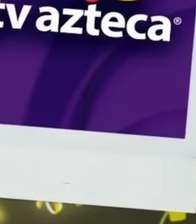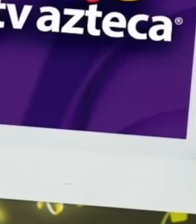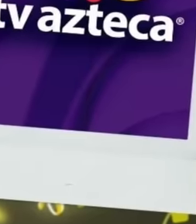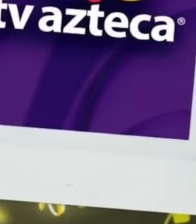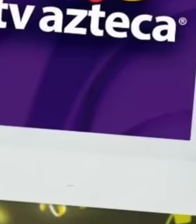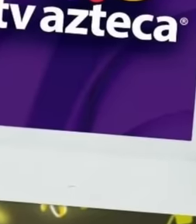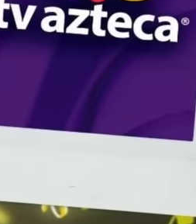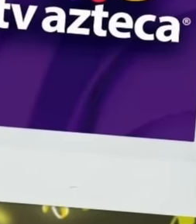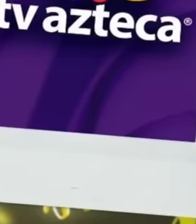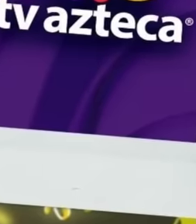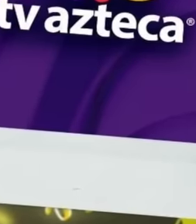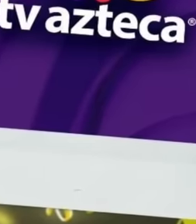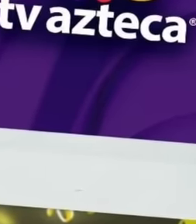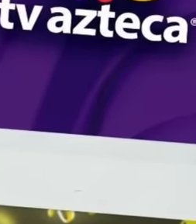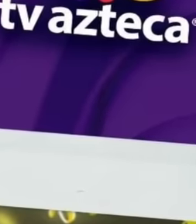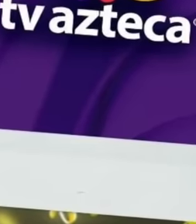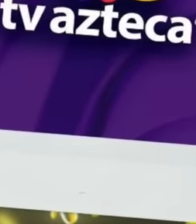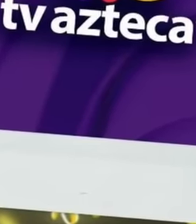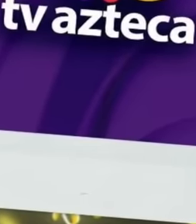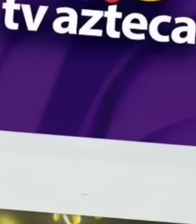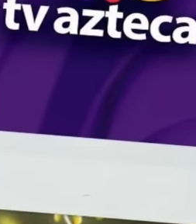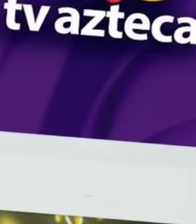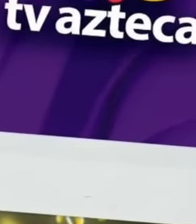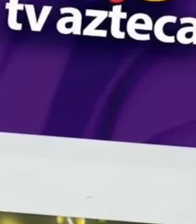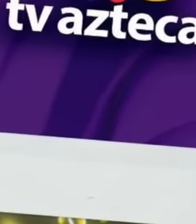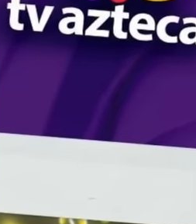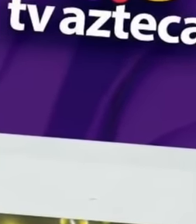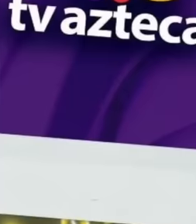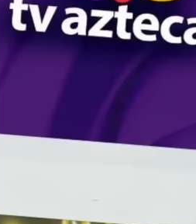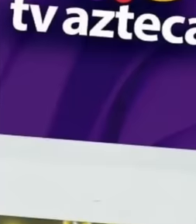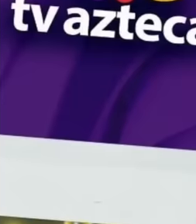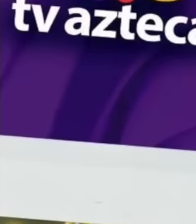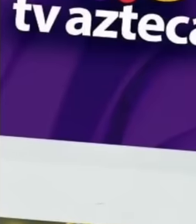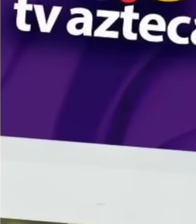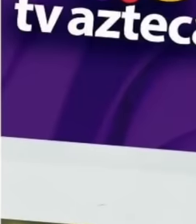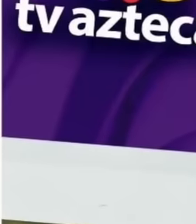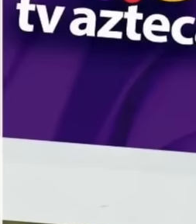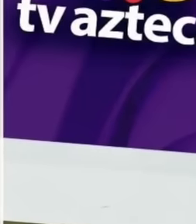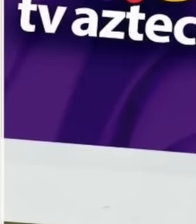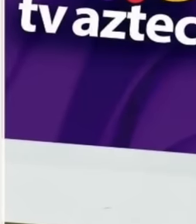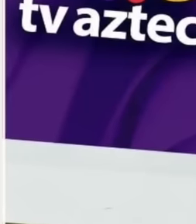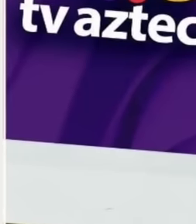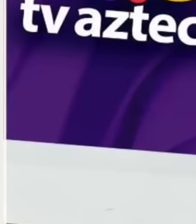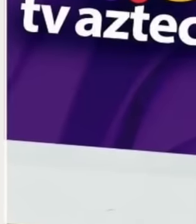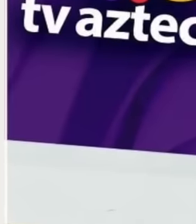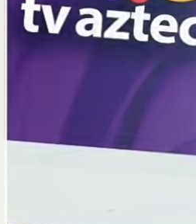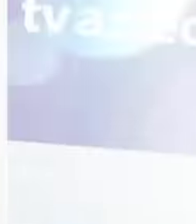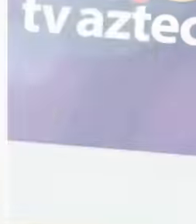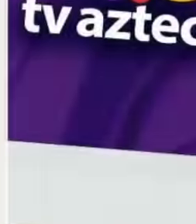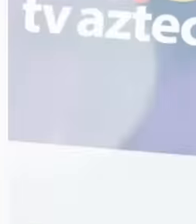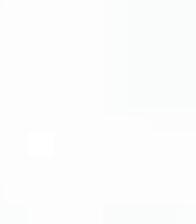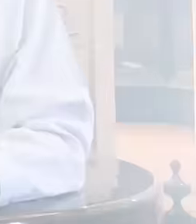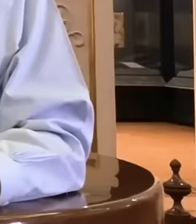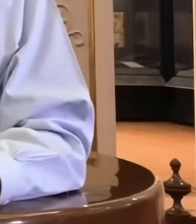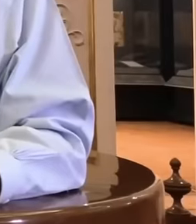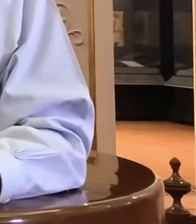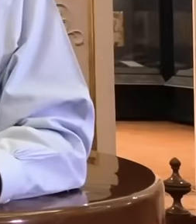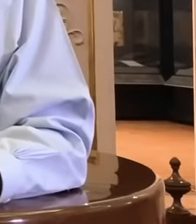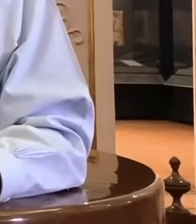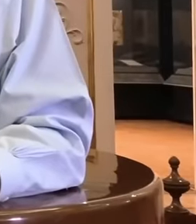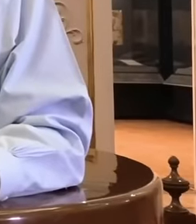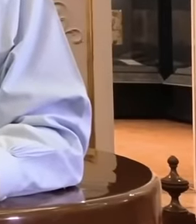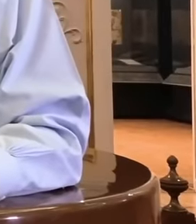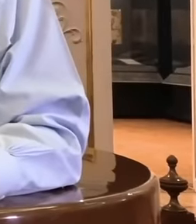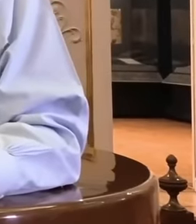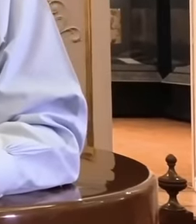medios de desinformación como Imagen TV, Televisa, TV Azteca y otros medios internacionales no